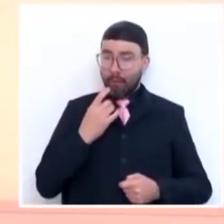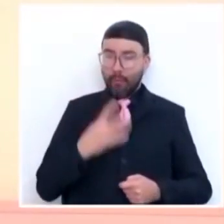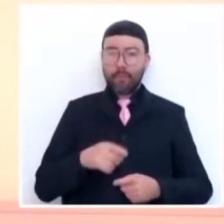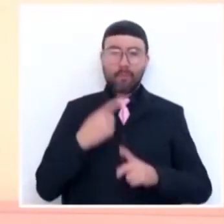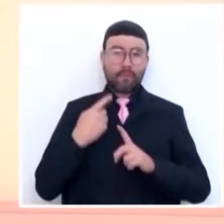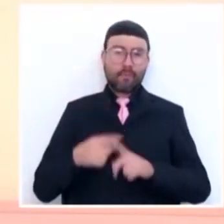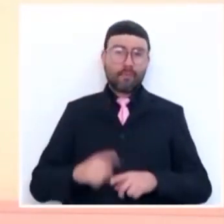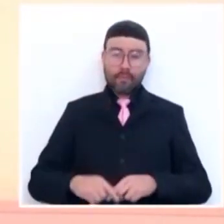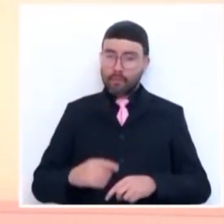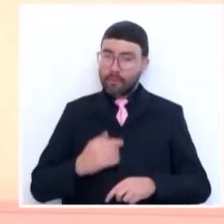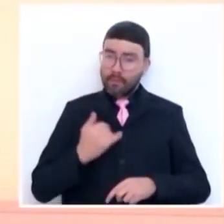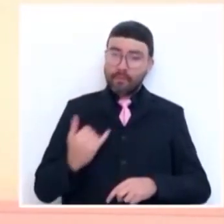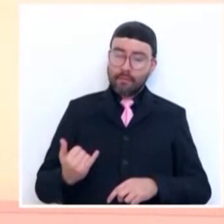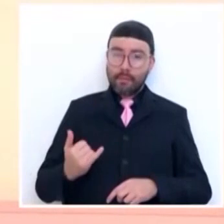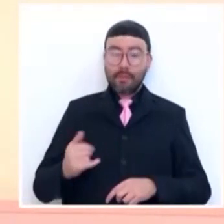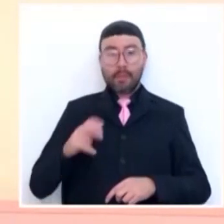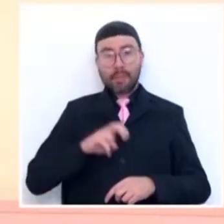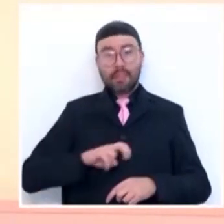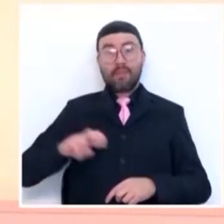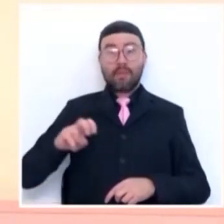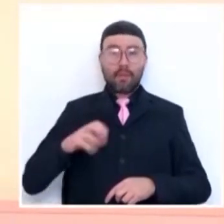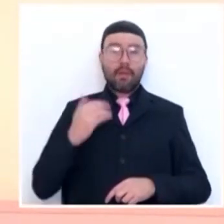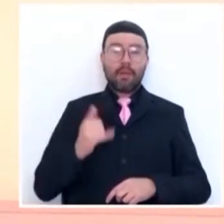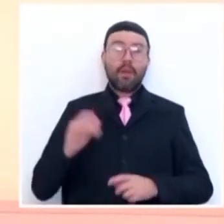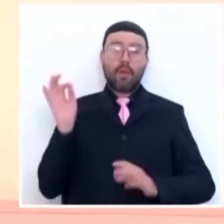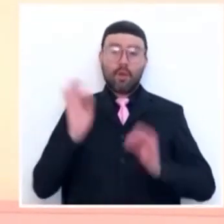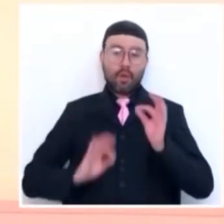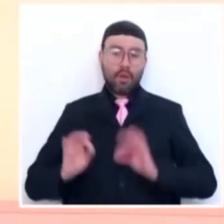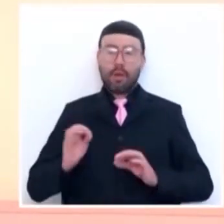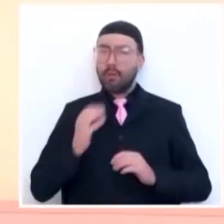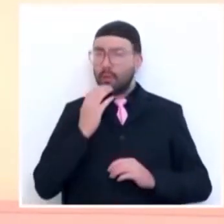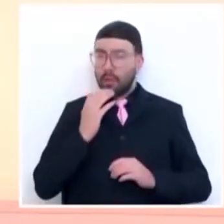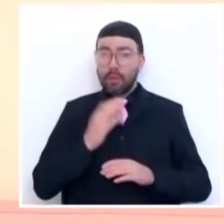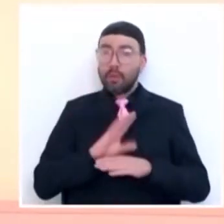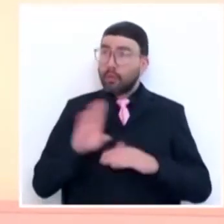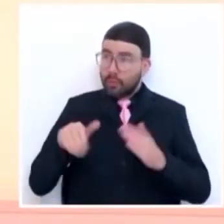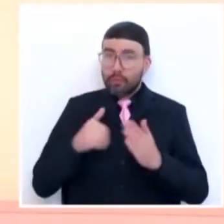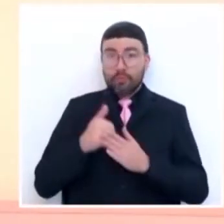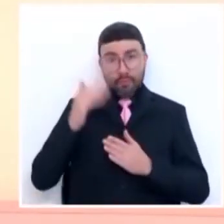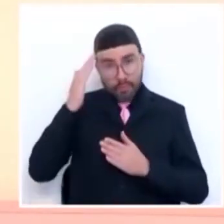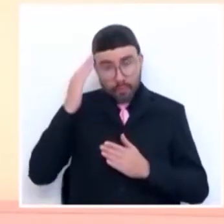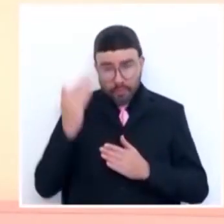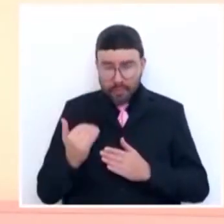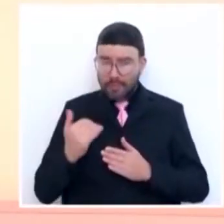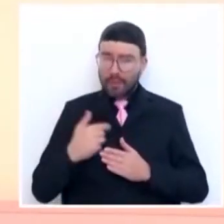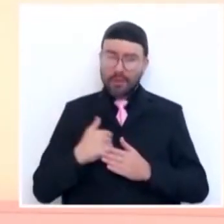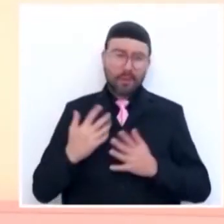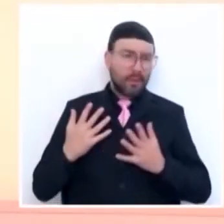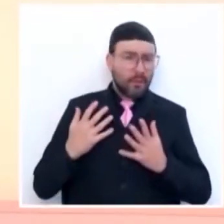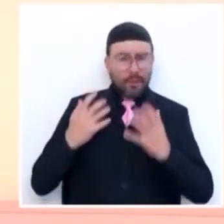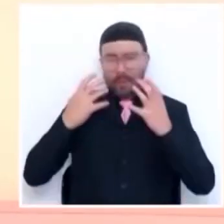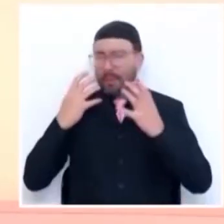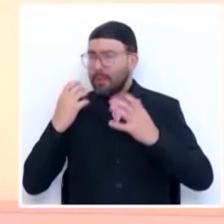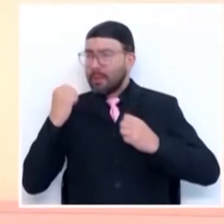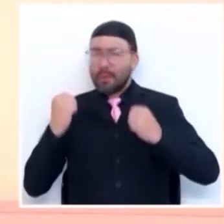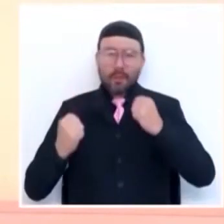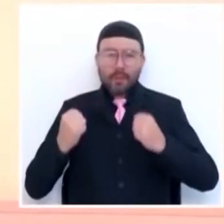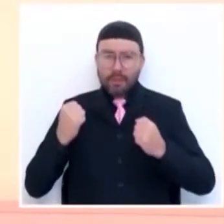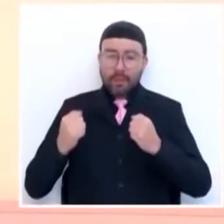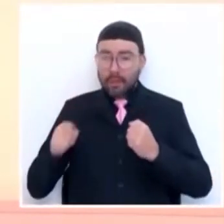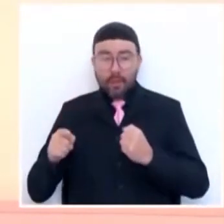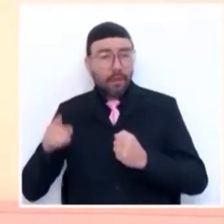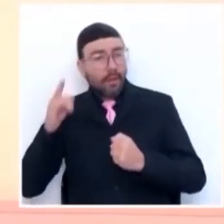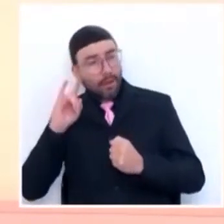niveles hormonales. Todos sabemos que cuando estamos muy tensionados, estresados, preocupados, colocamos un poco de